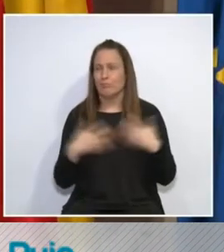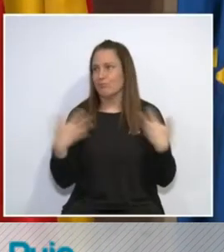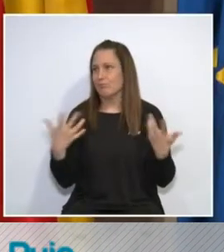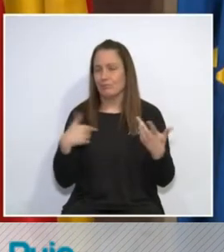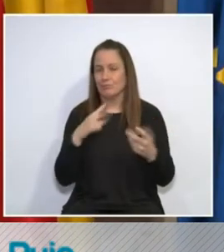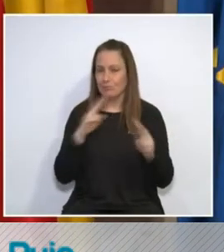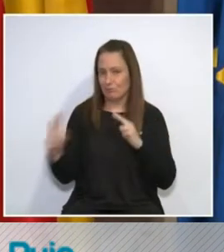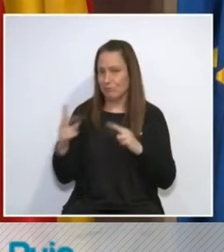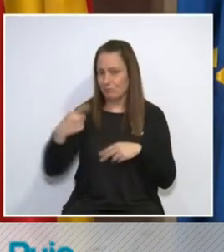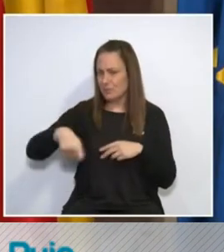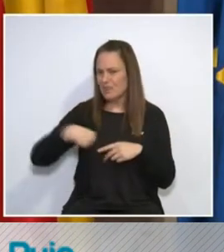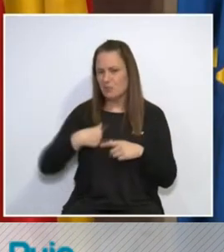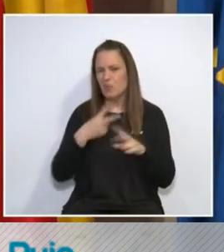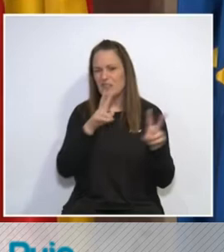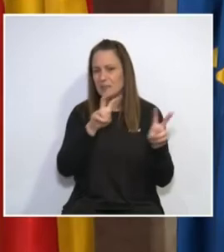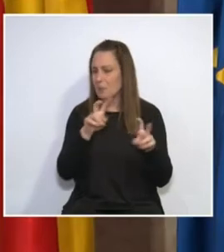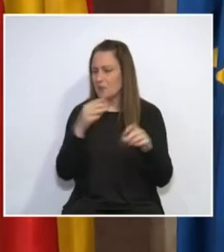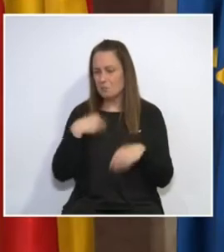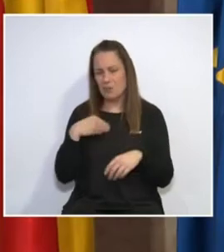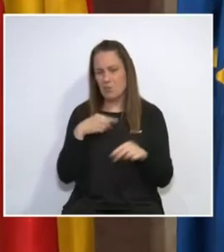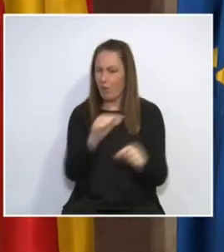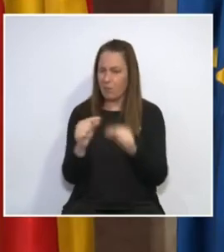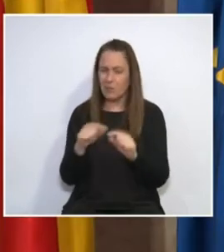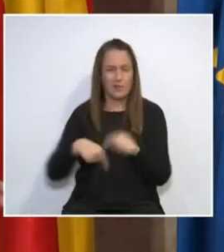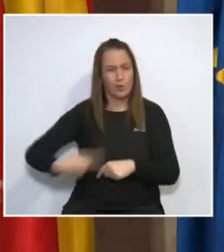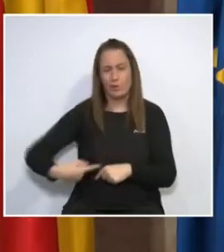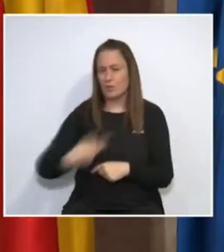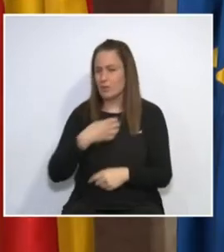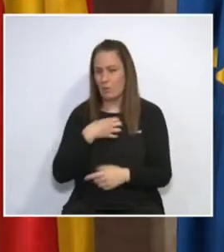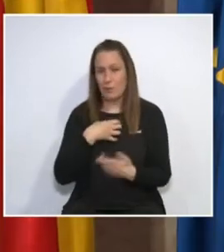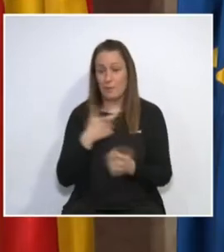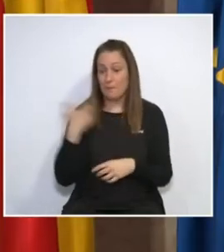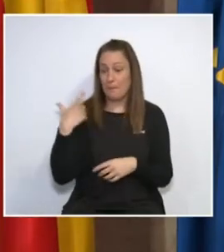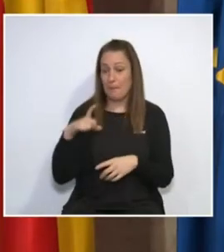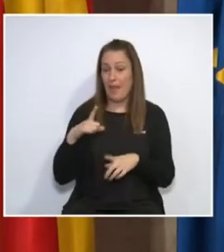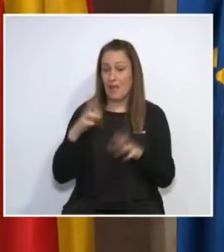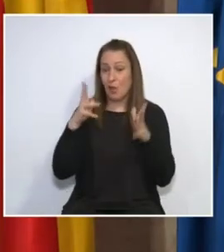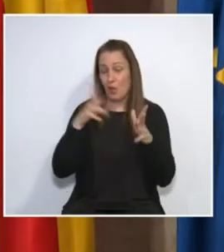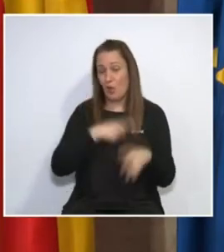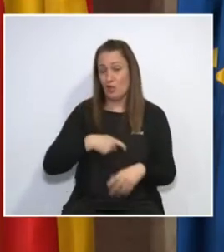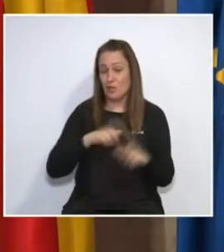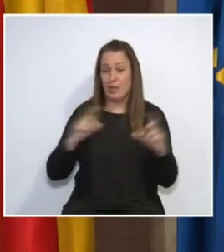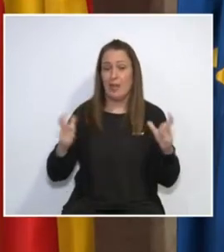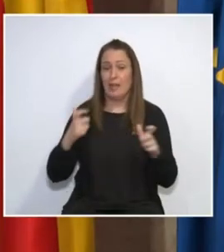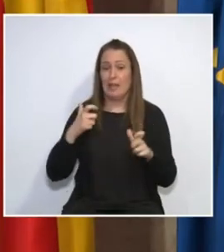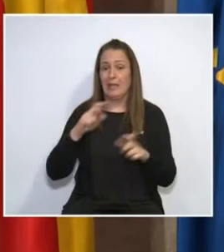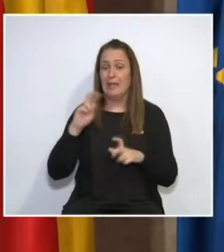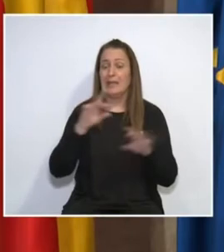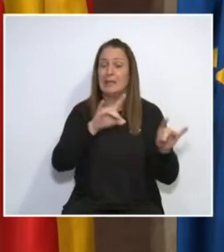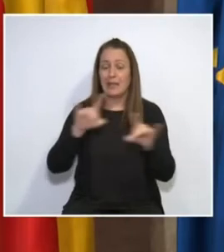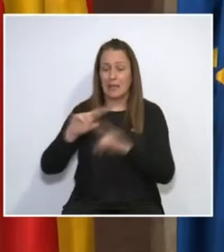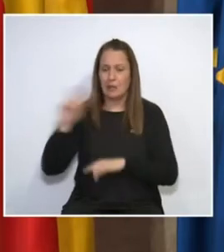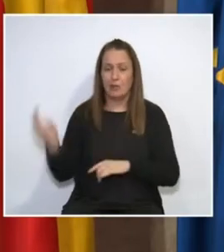sobre estas cuestiones la ayer el consiguiente territorial va a decidir mantener esta